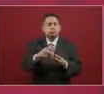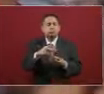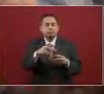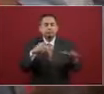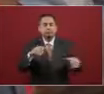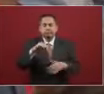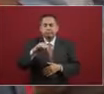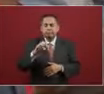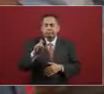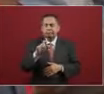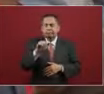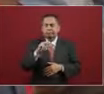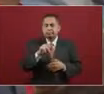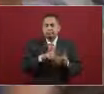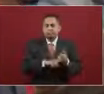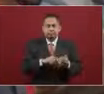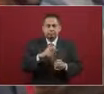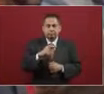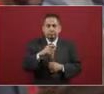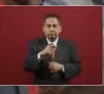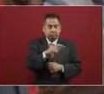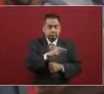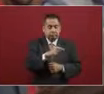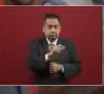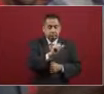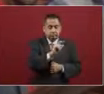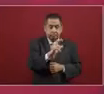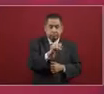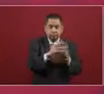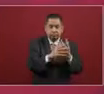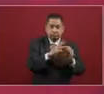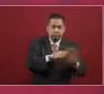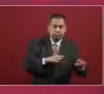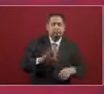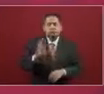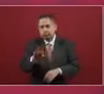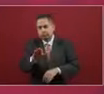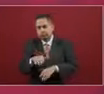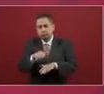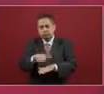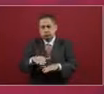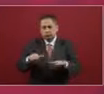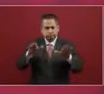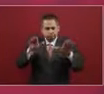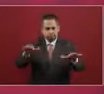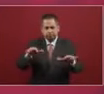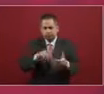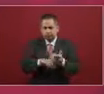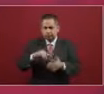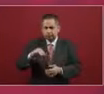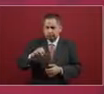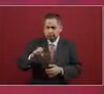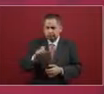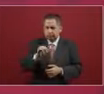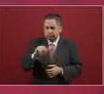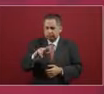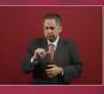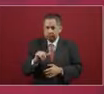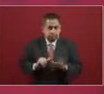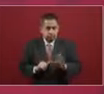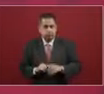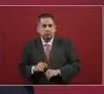y el prófugo Gastón Azcárraga. Sí. En el caso de Mexicana, nosotros estamos